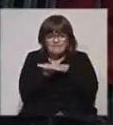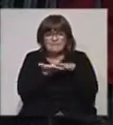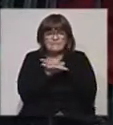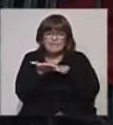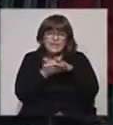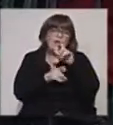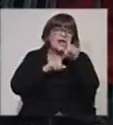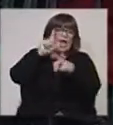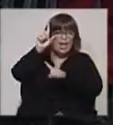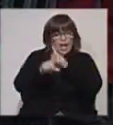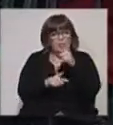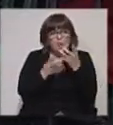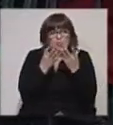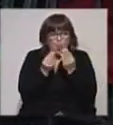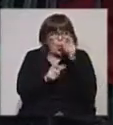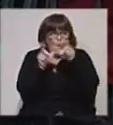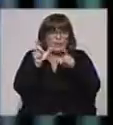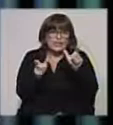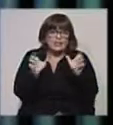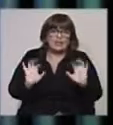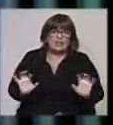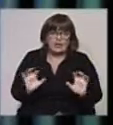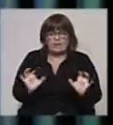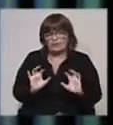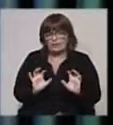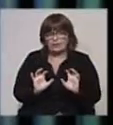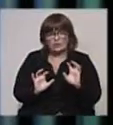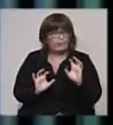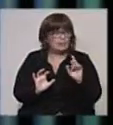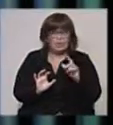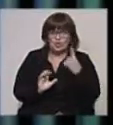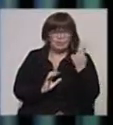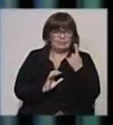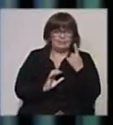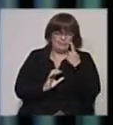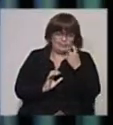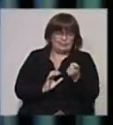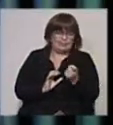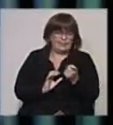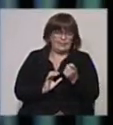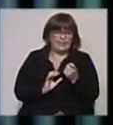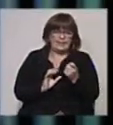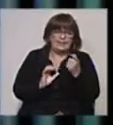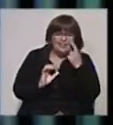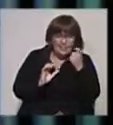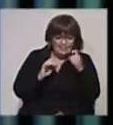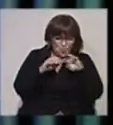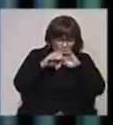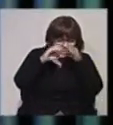una cantidad impresionante de funcionarios de la cárcel, porque de otra forma estabas viendo ahí la boca del túnel